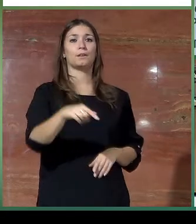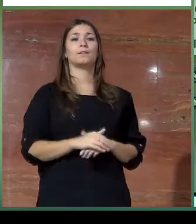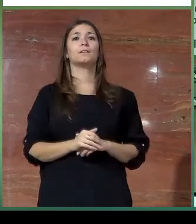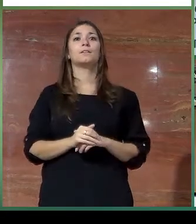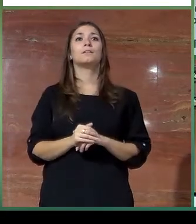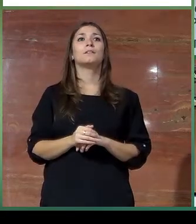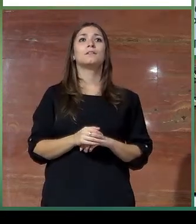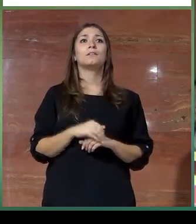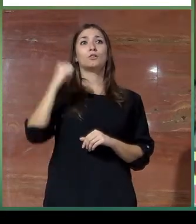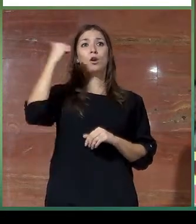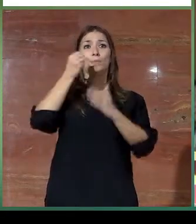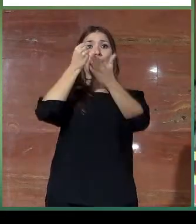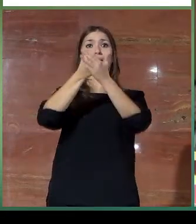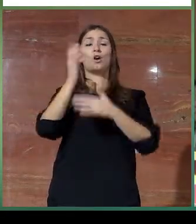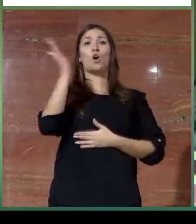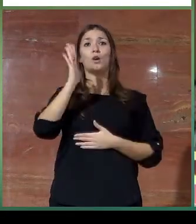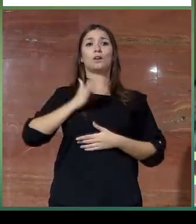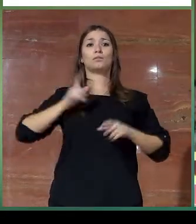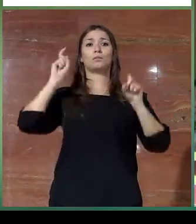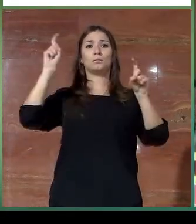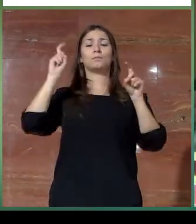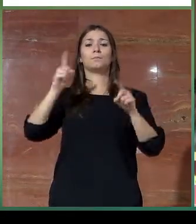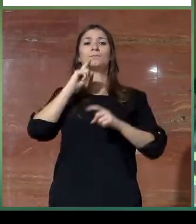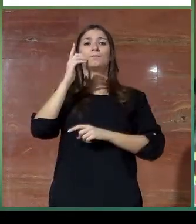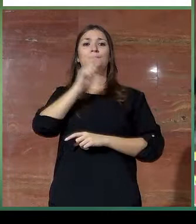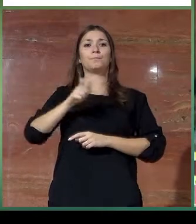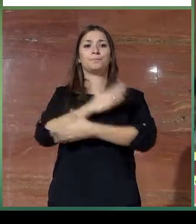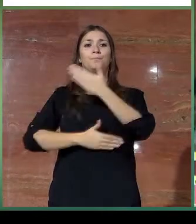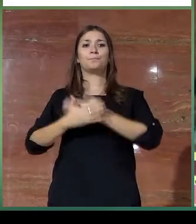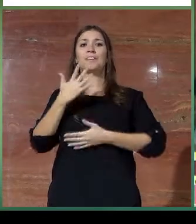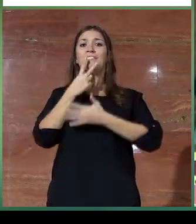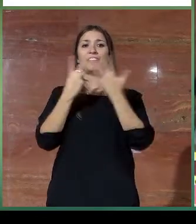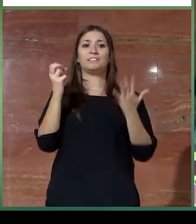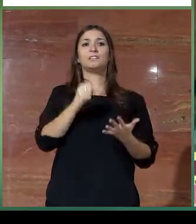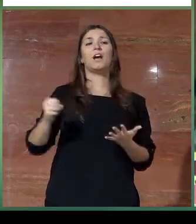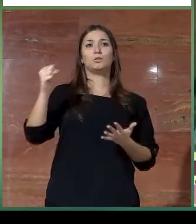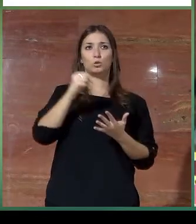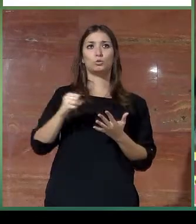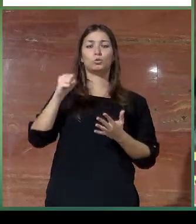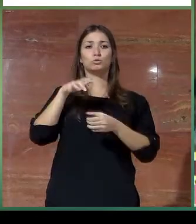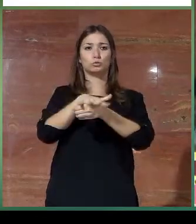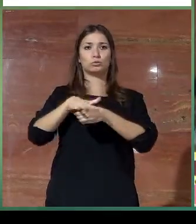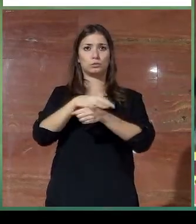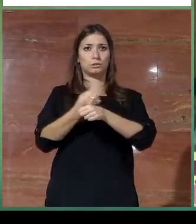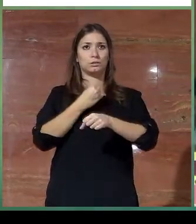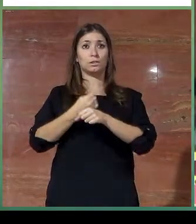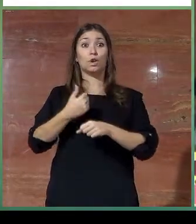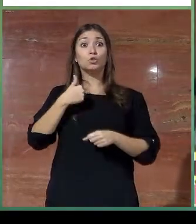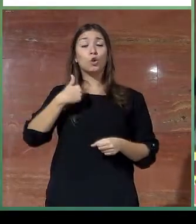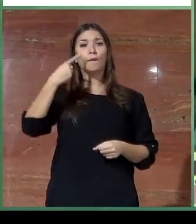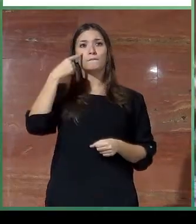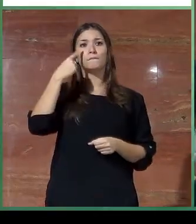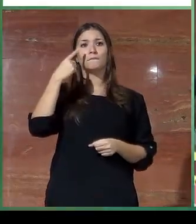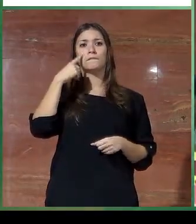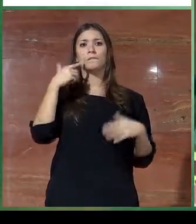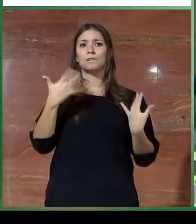Sí. Mira, yo soy educador de discapacidades intelectuales y llevo 17 años en el campo y la verdad es que yo observo que hay un gran